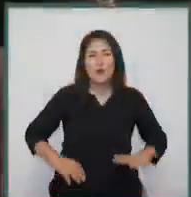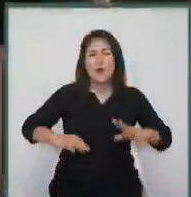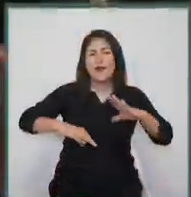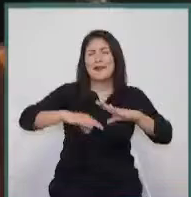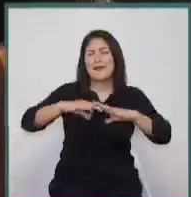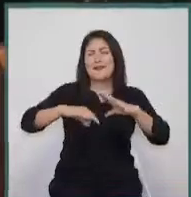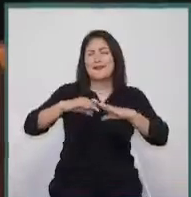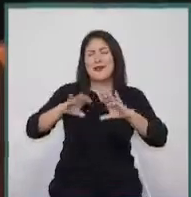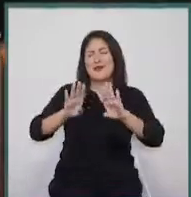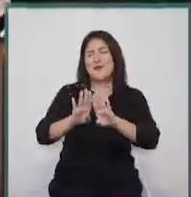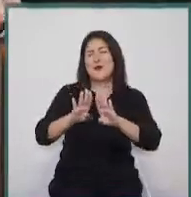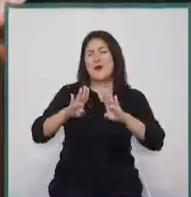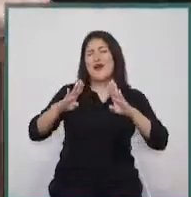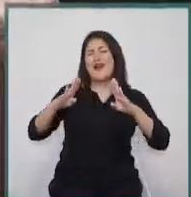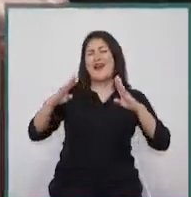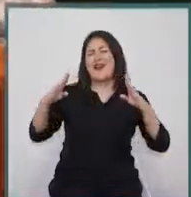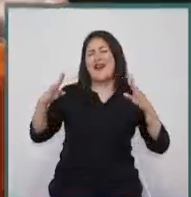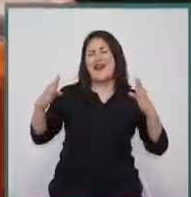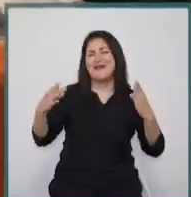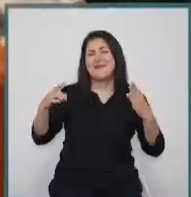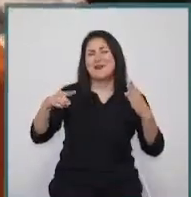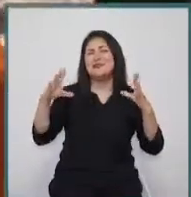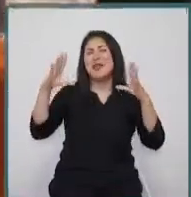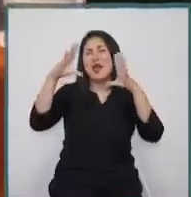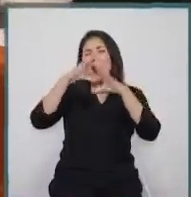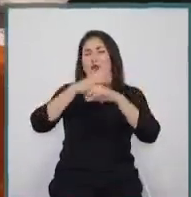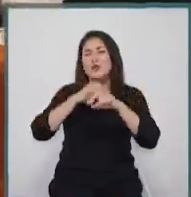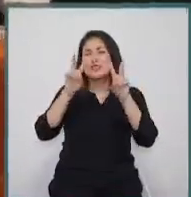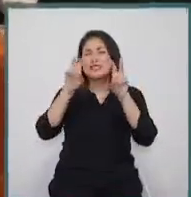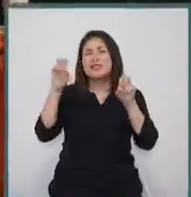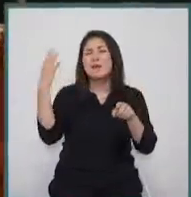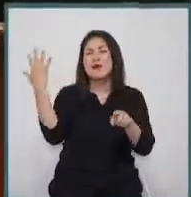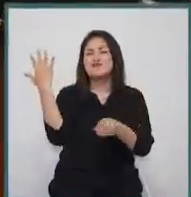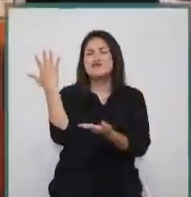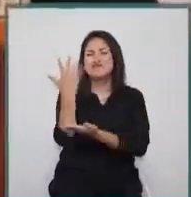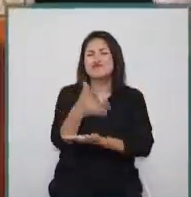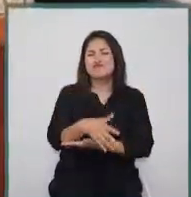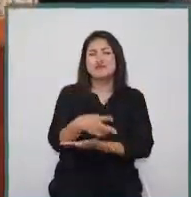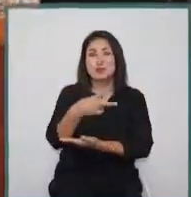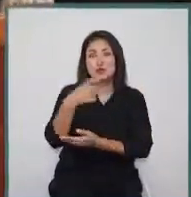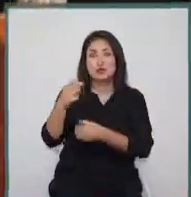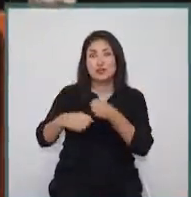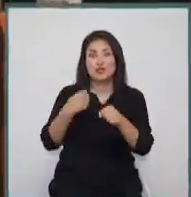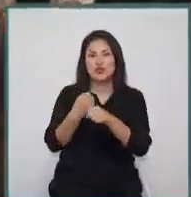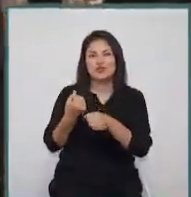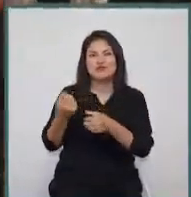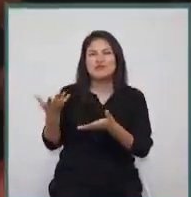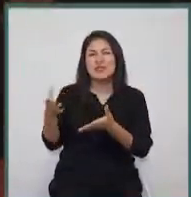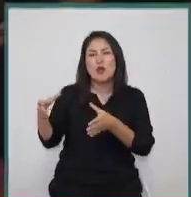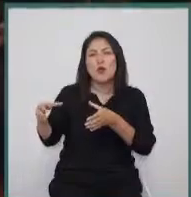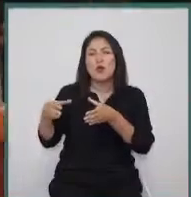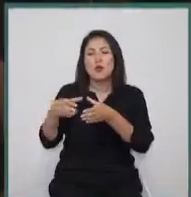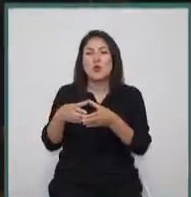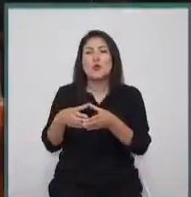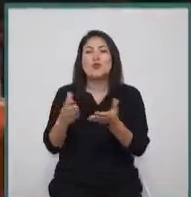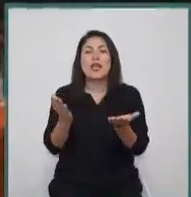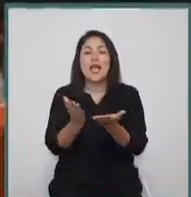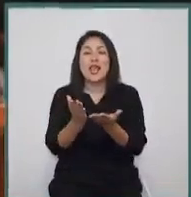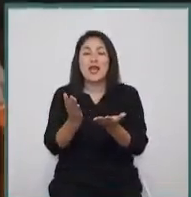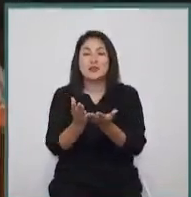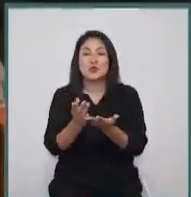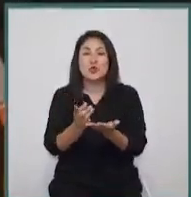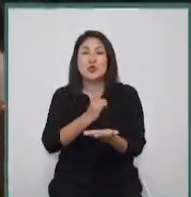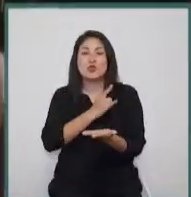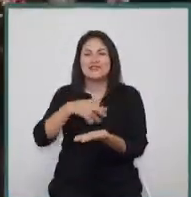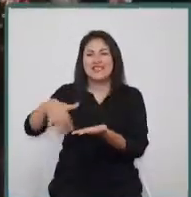El Gran Teatro Nacional abre sus puertas en esta noche de carnavales edición bicentenario, quienes tendrán la participación especial del Conjunto Nacional de Folclor